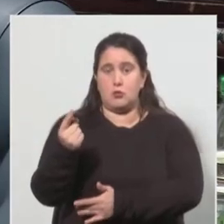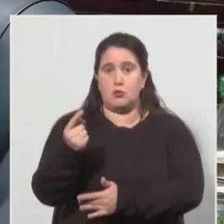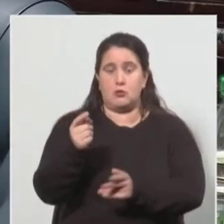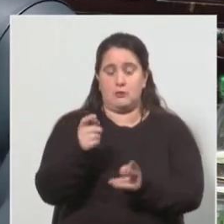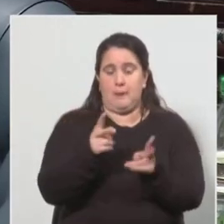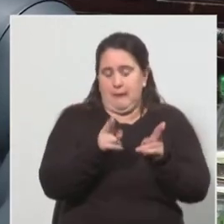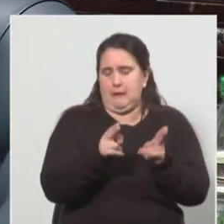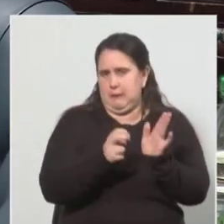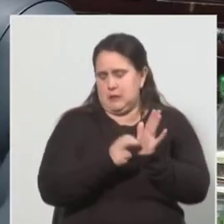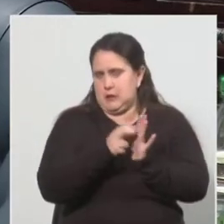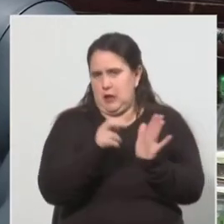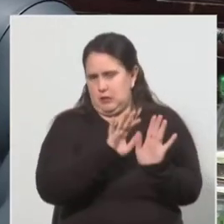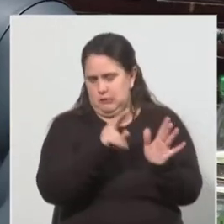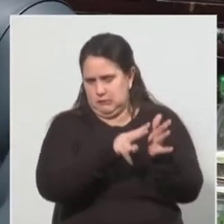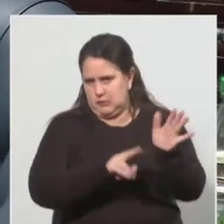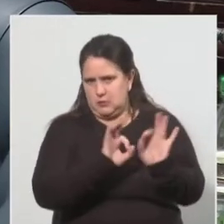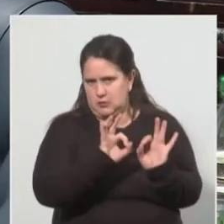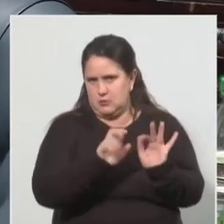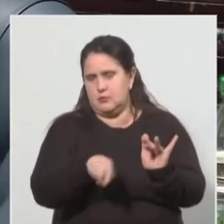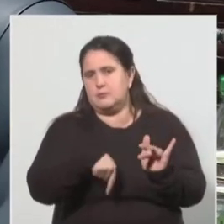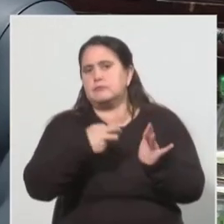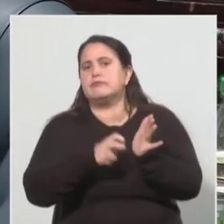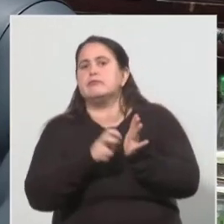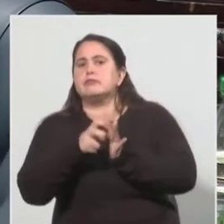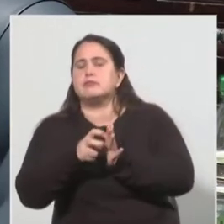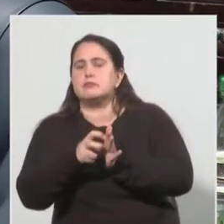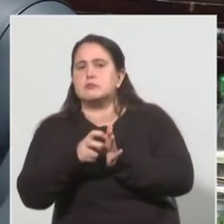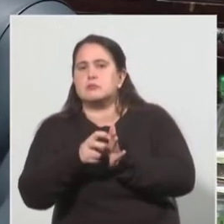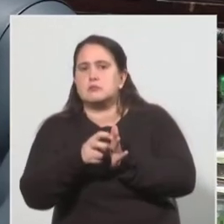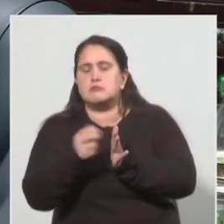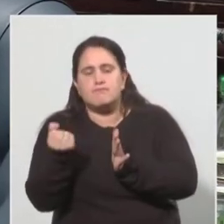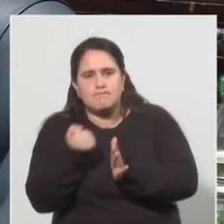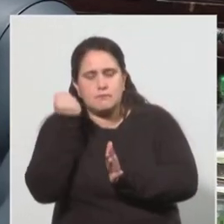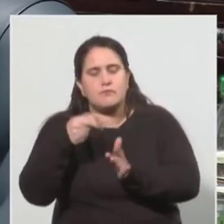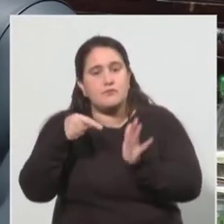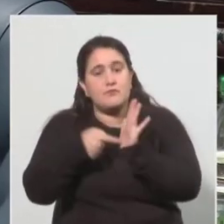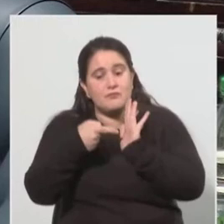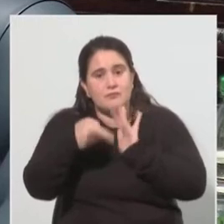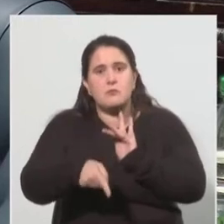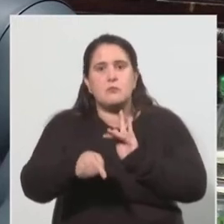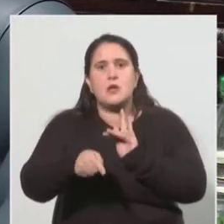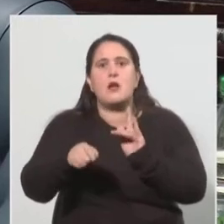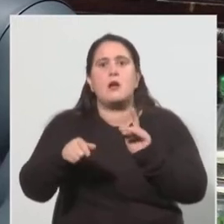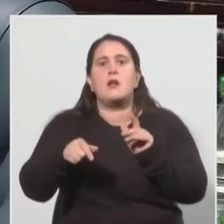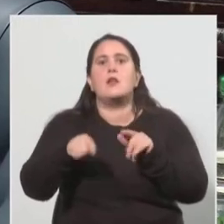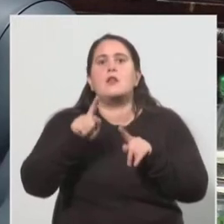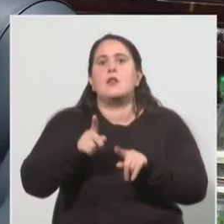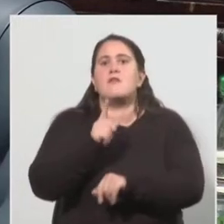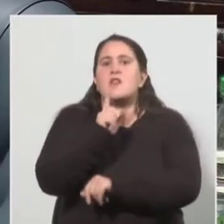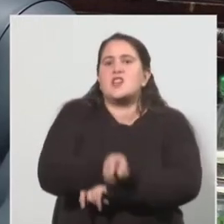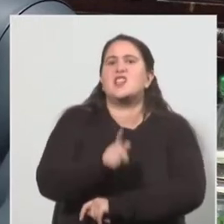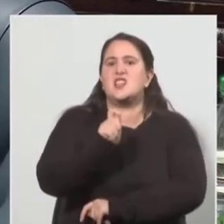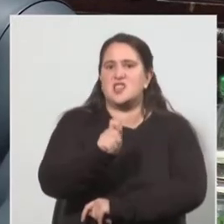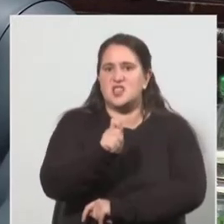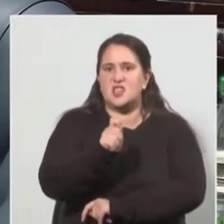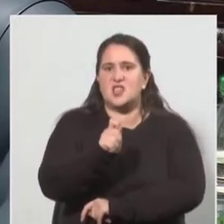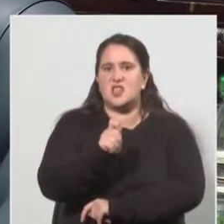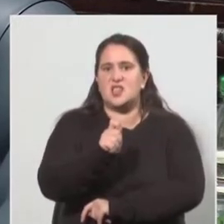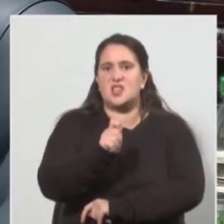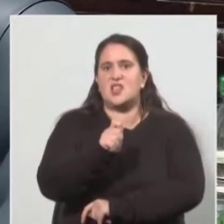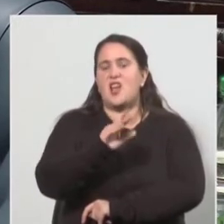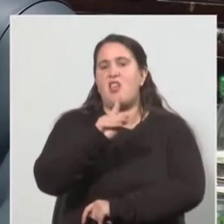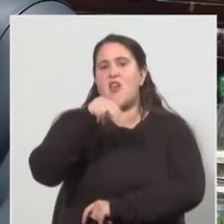salteo una parte y enfatizo, será resuelta por la Dirección Nacional